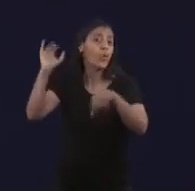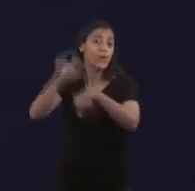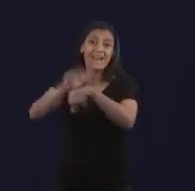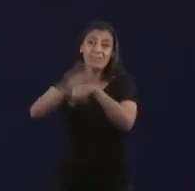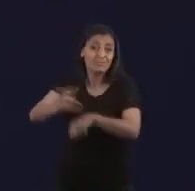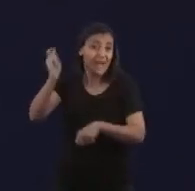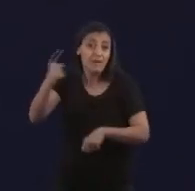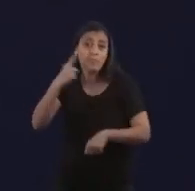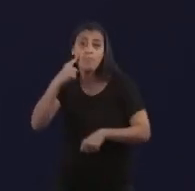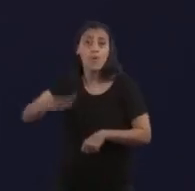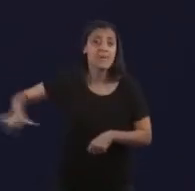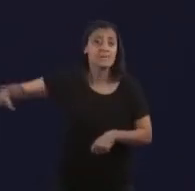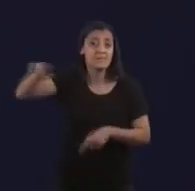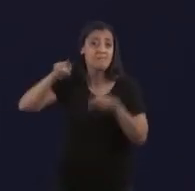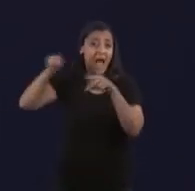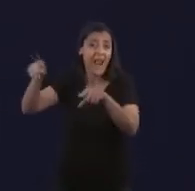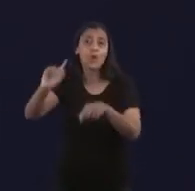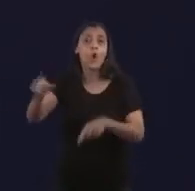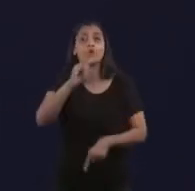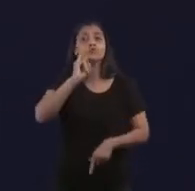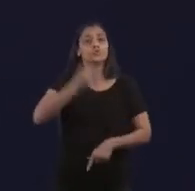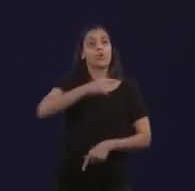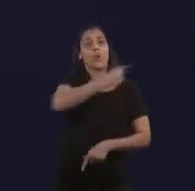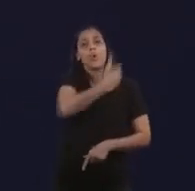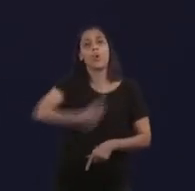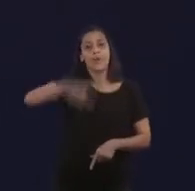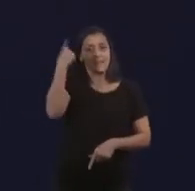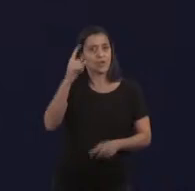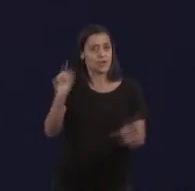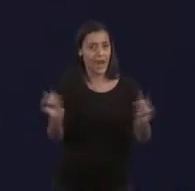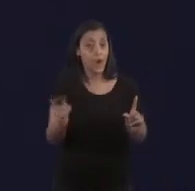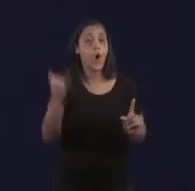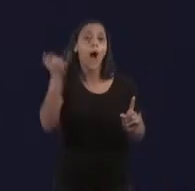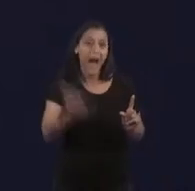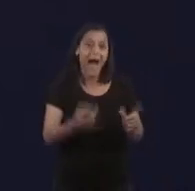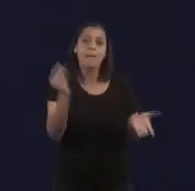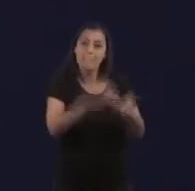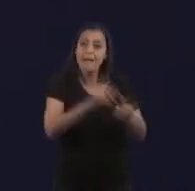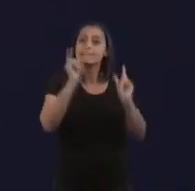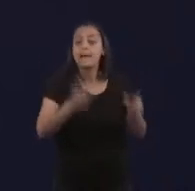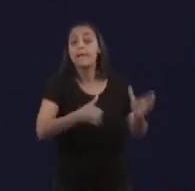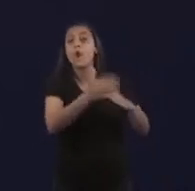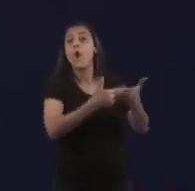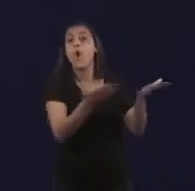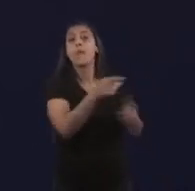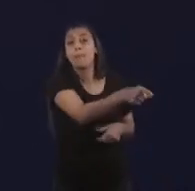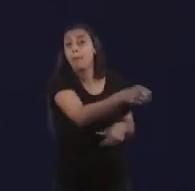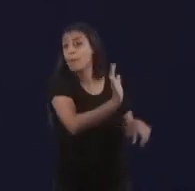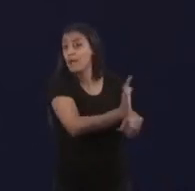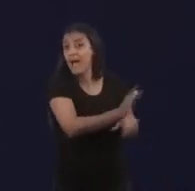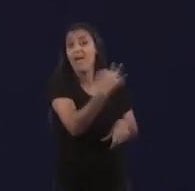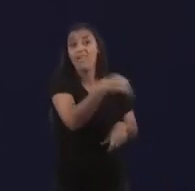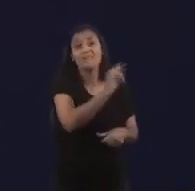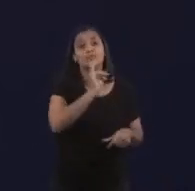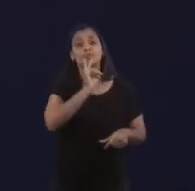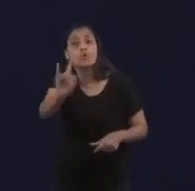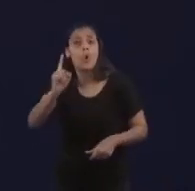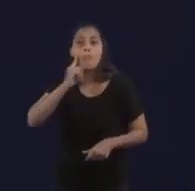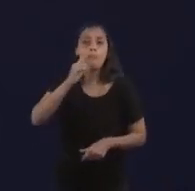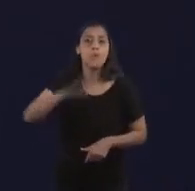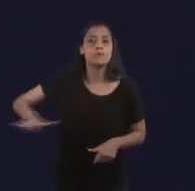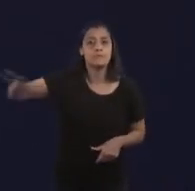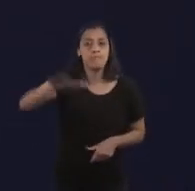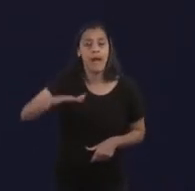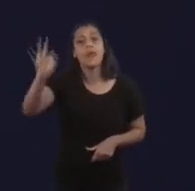orden nacional. Hay mucha obra que implicaba simplemente la intervención